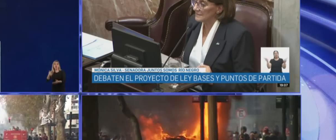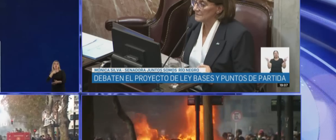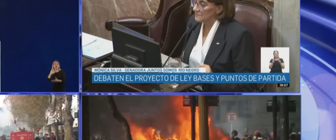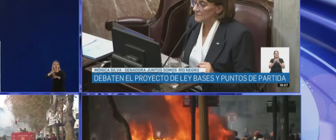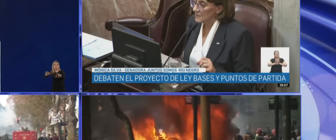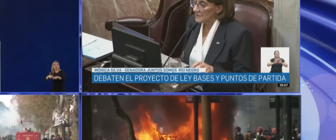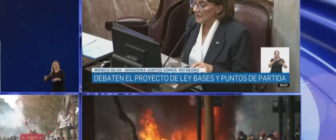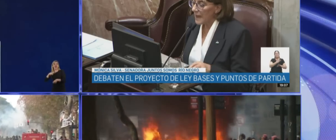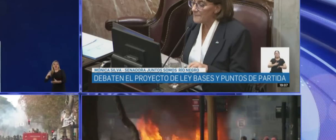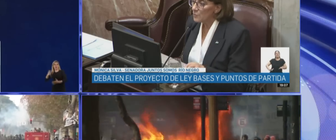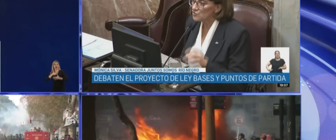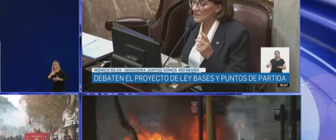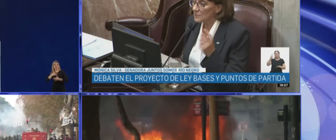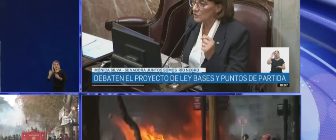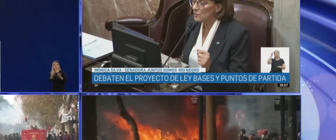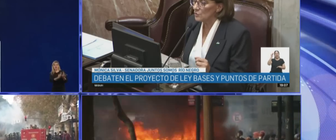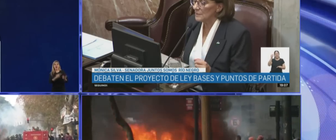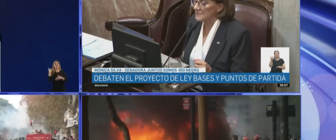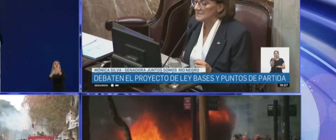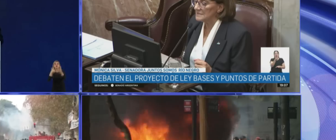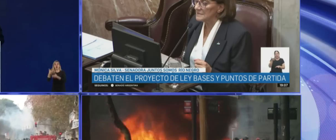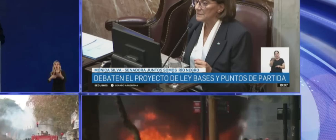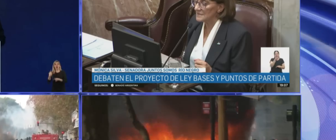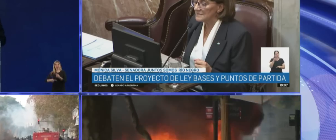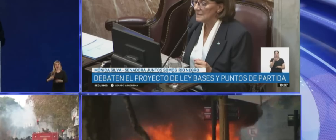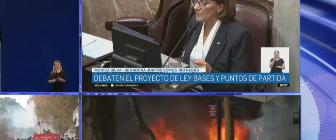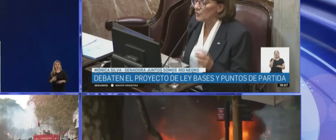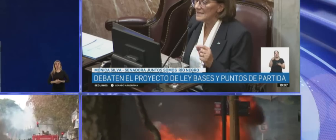riqueza para sí y para las futuras generaciones.